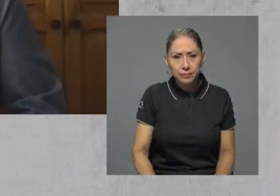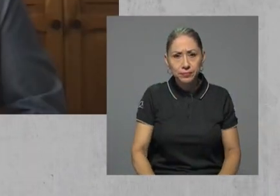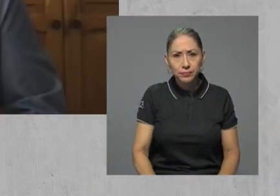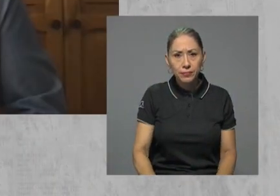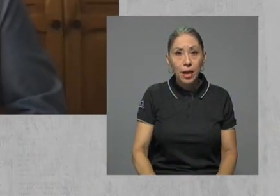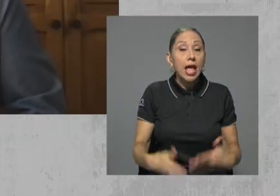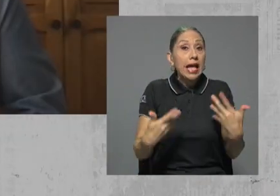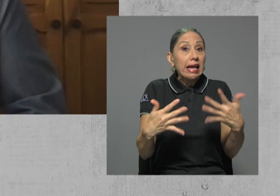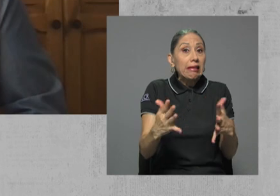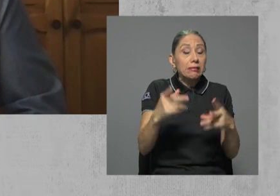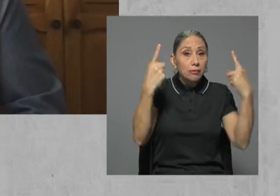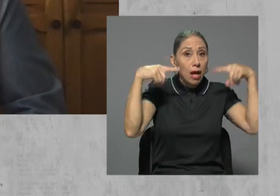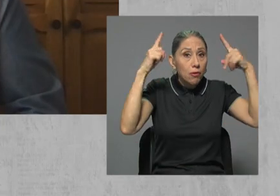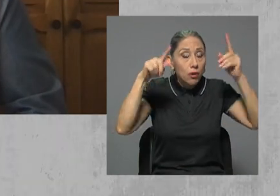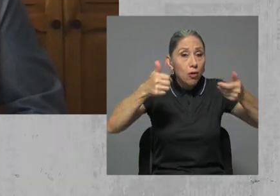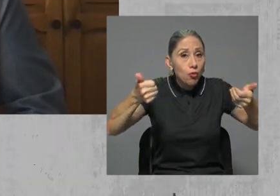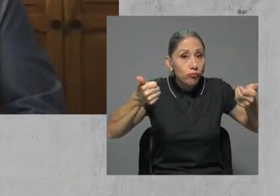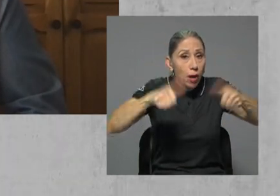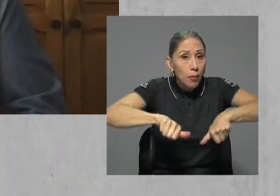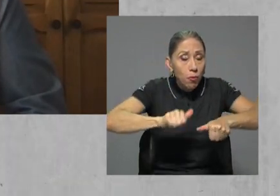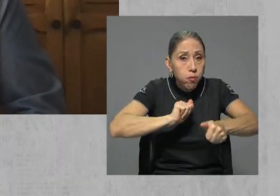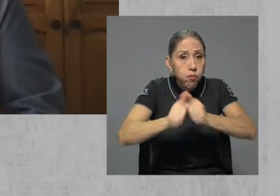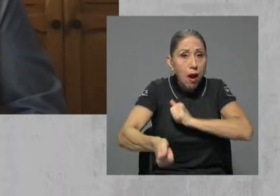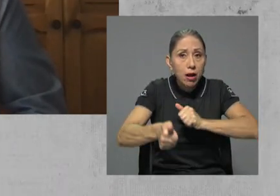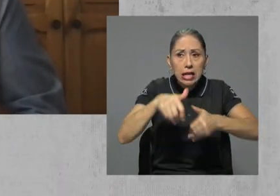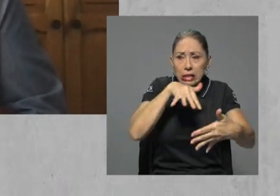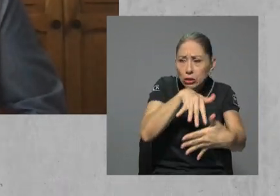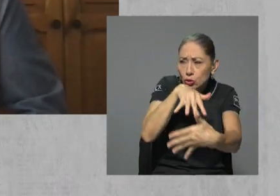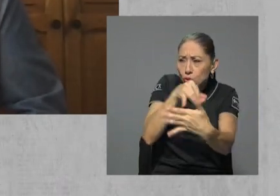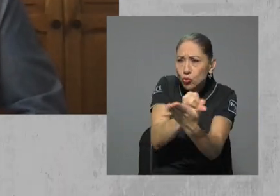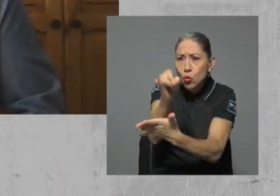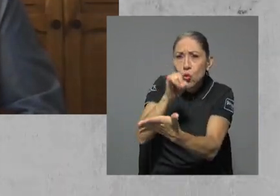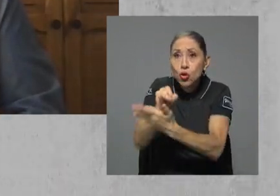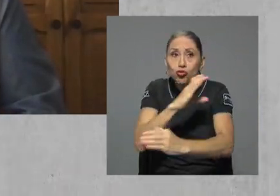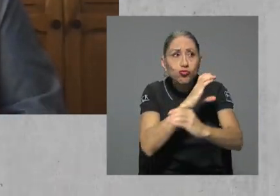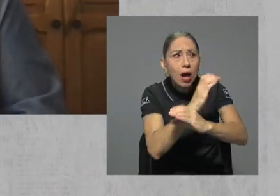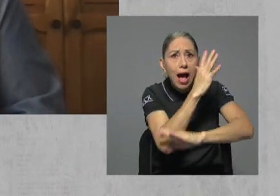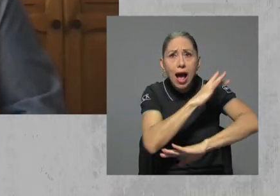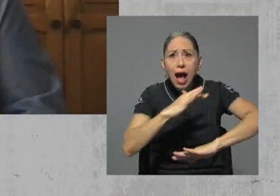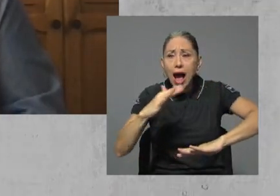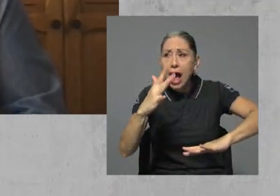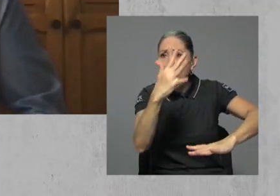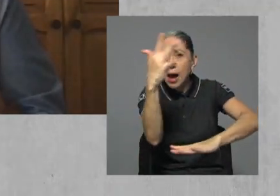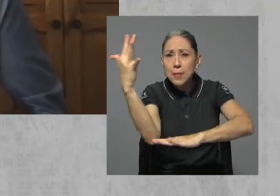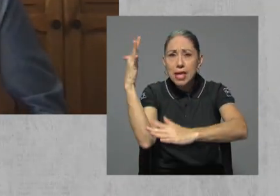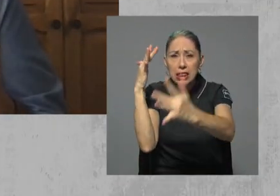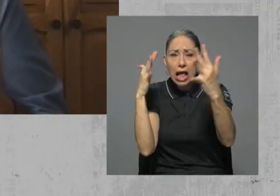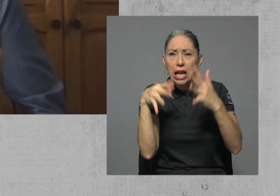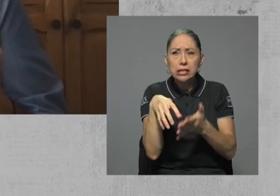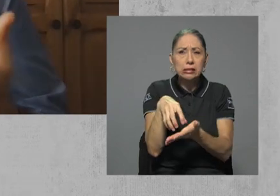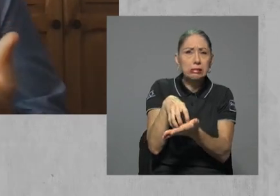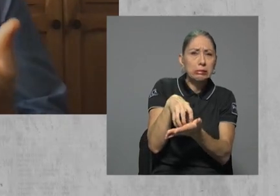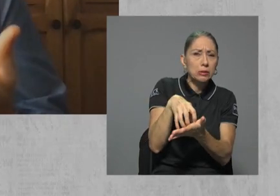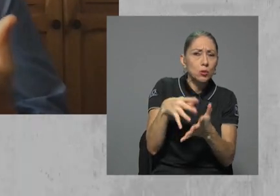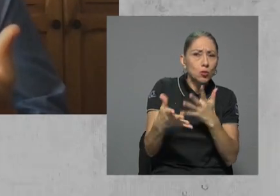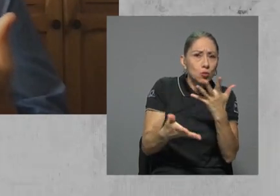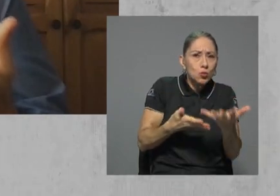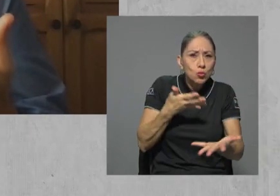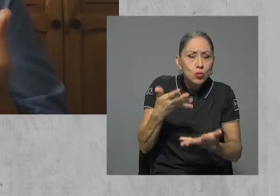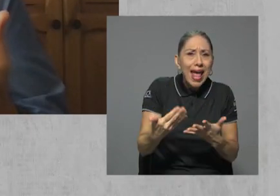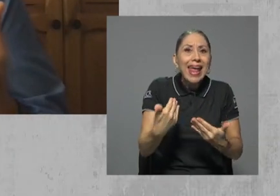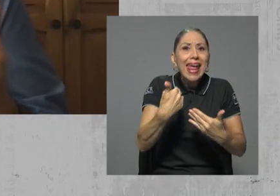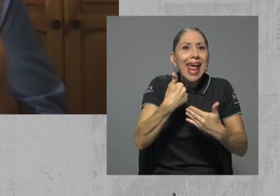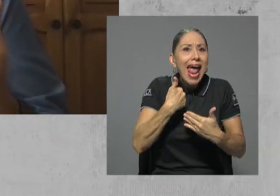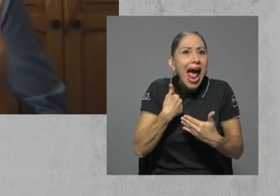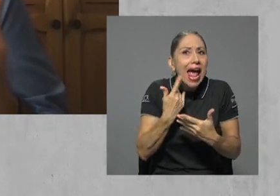que había logrado aprobar estudios ambientales cuestionados de manera muy regular que había una carga